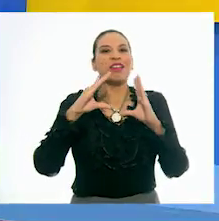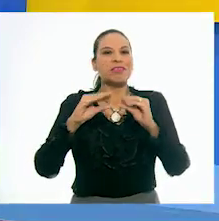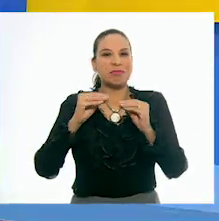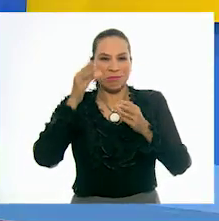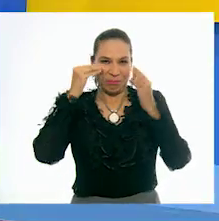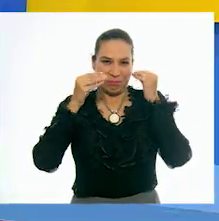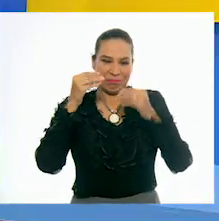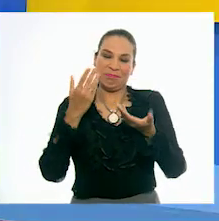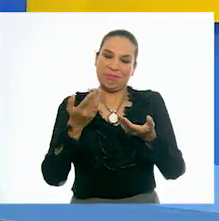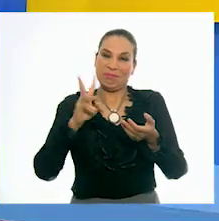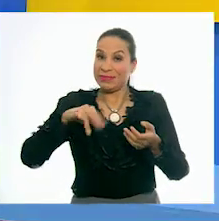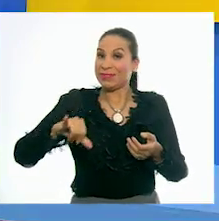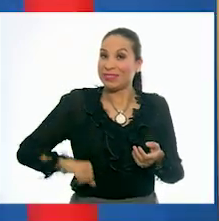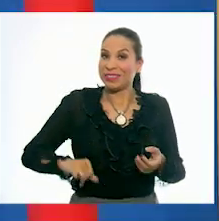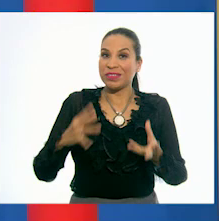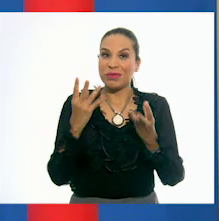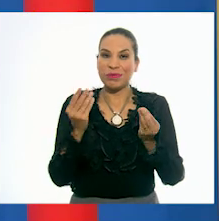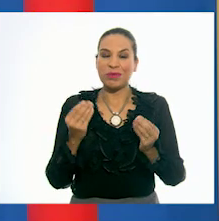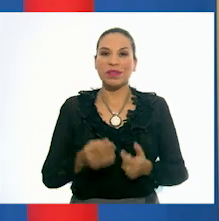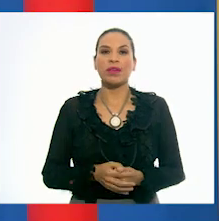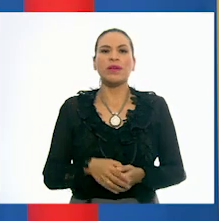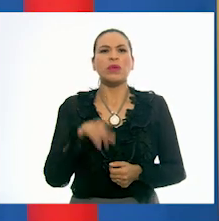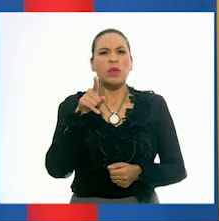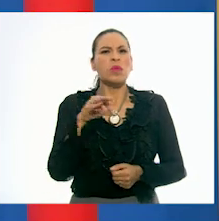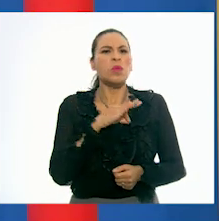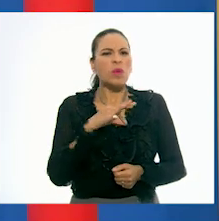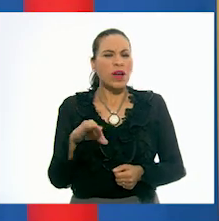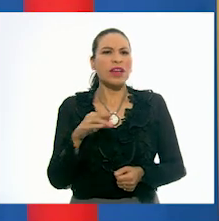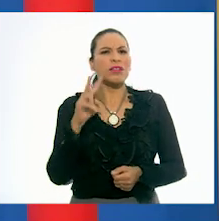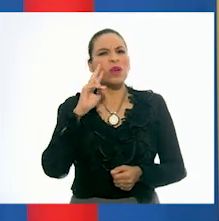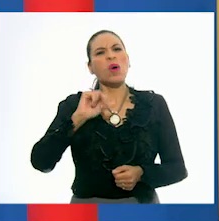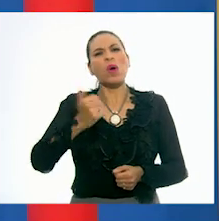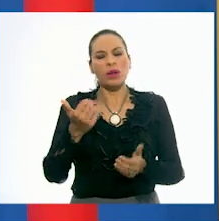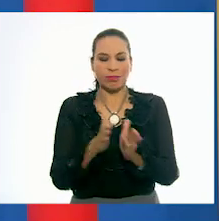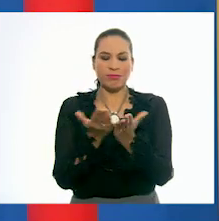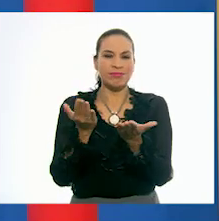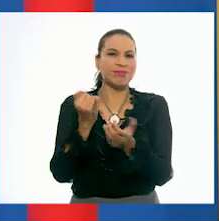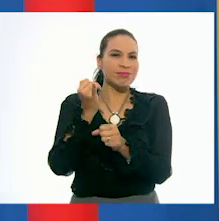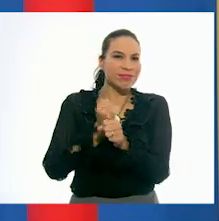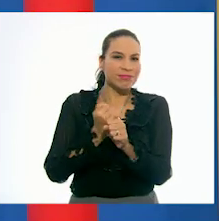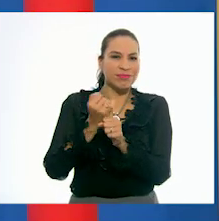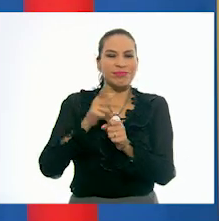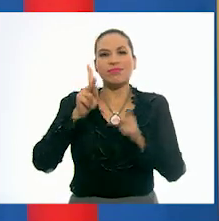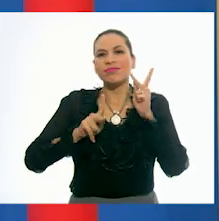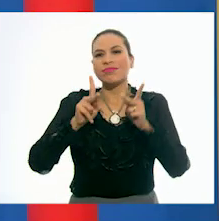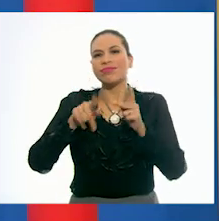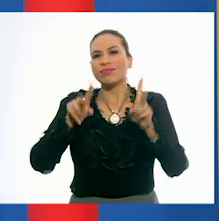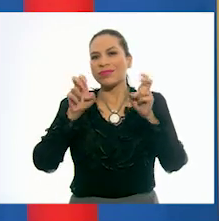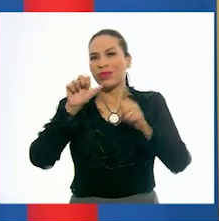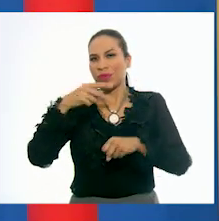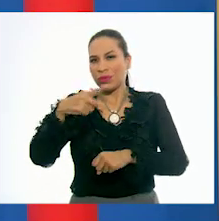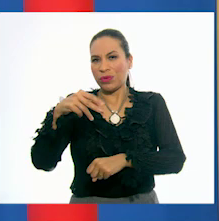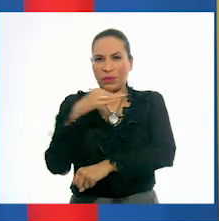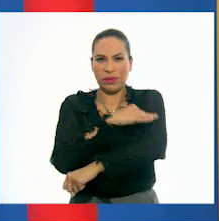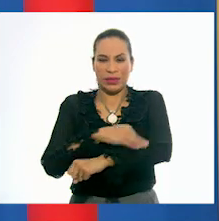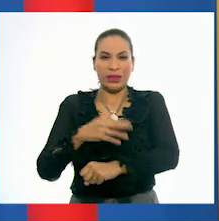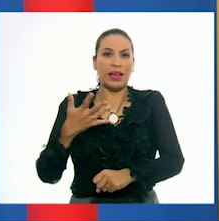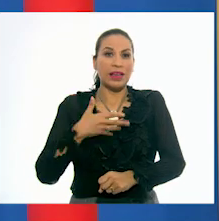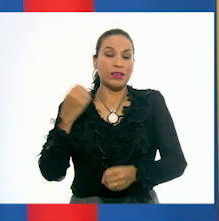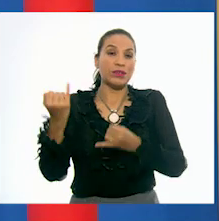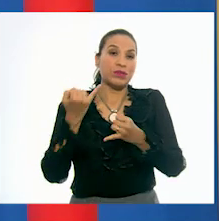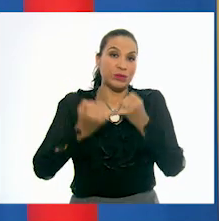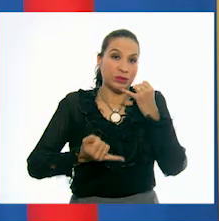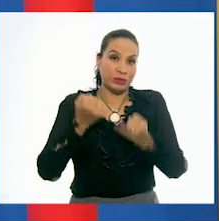muy interesante. Gracias, Jenny. Si te es posible, consulta otros libros y comenta el tema de hoy con tu familia. Si tienes